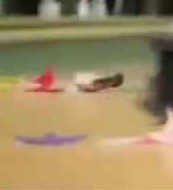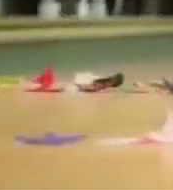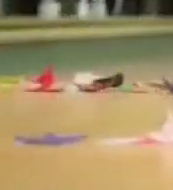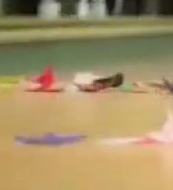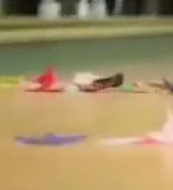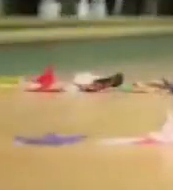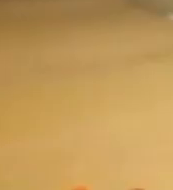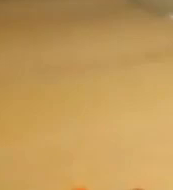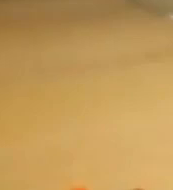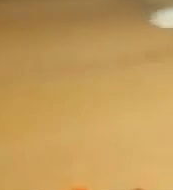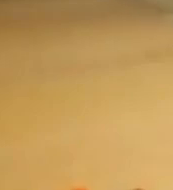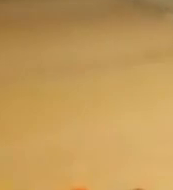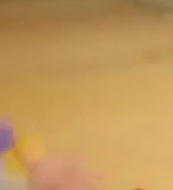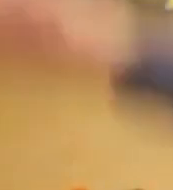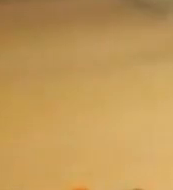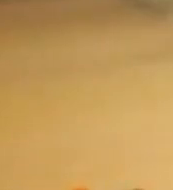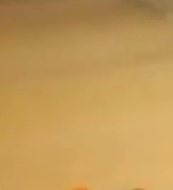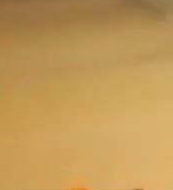I